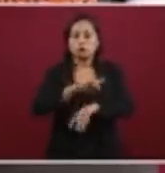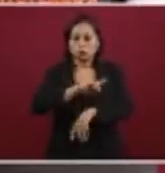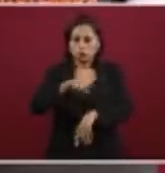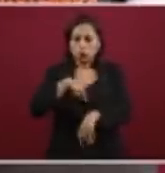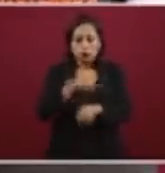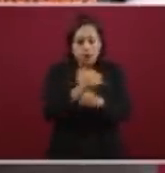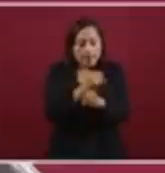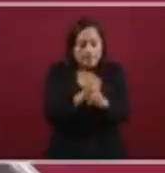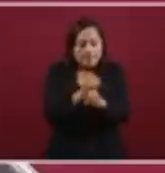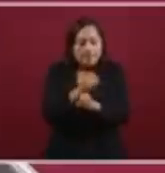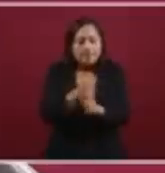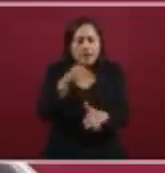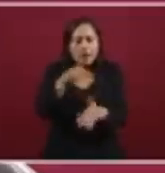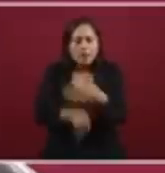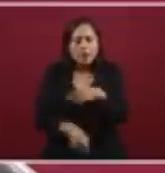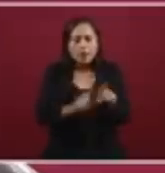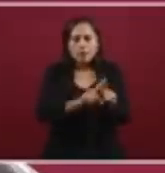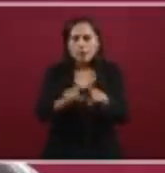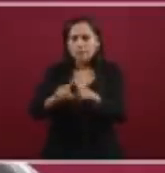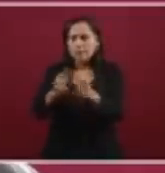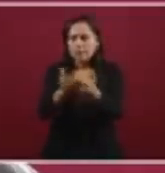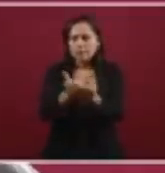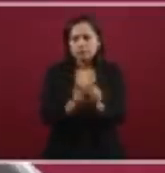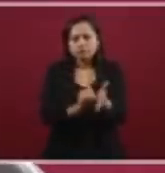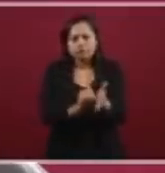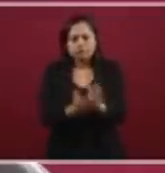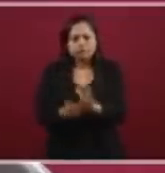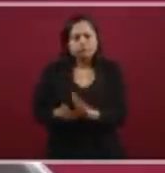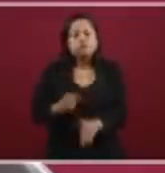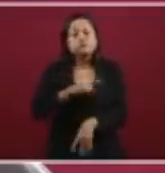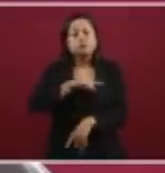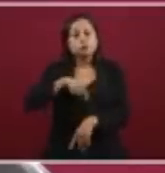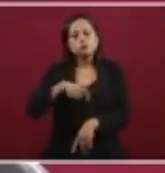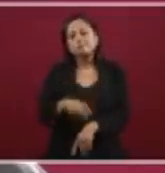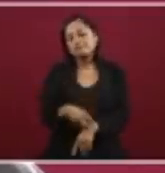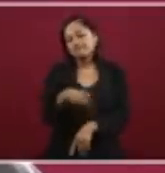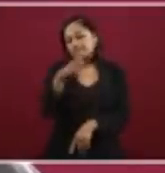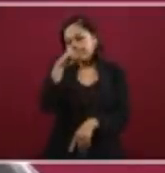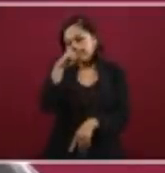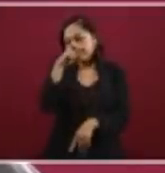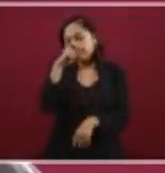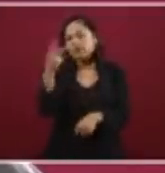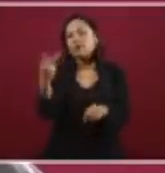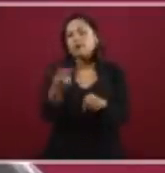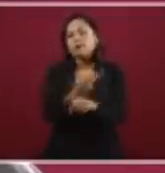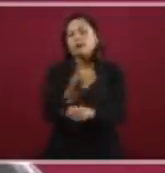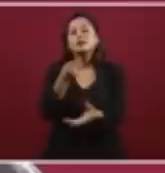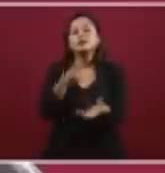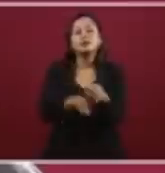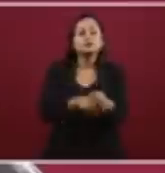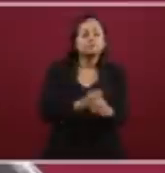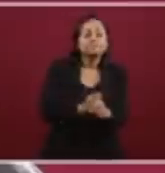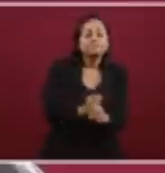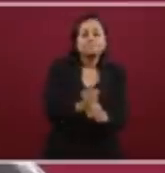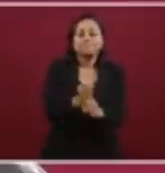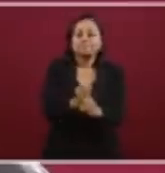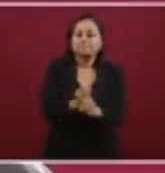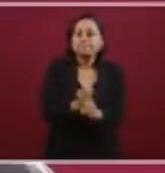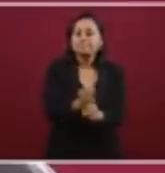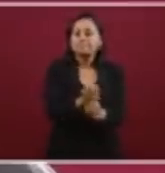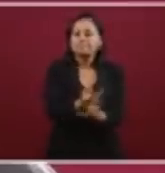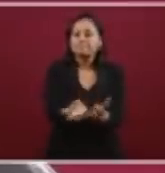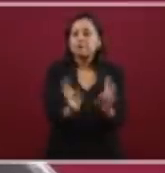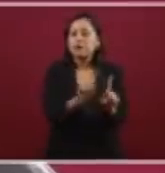estamos investigando fuertemente los actos de malos tratos y torturas que se dieron a personas